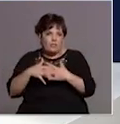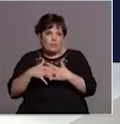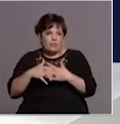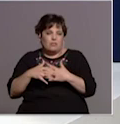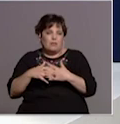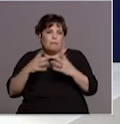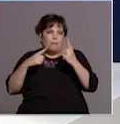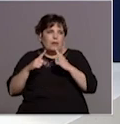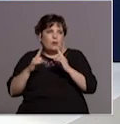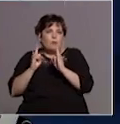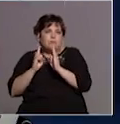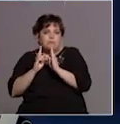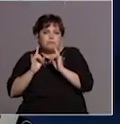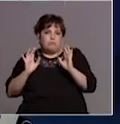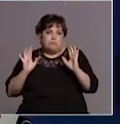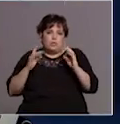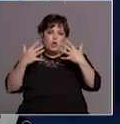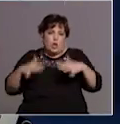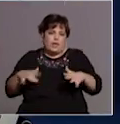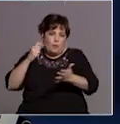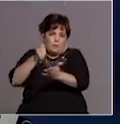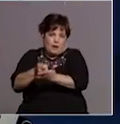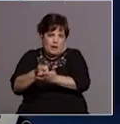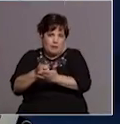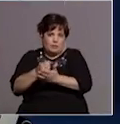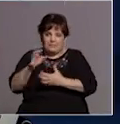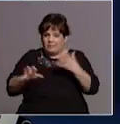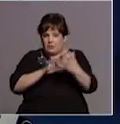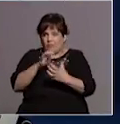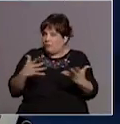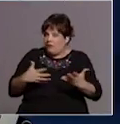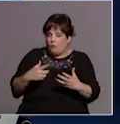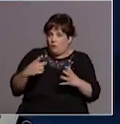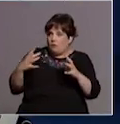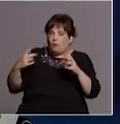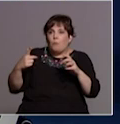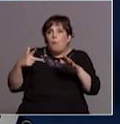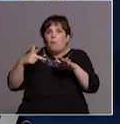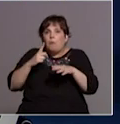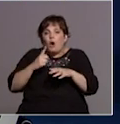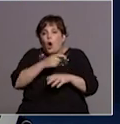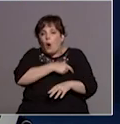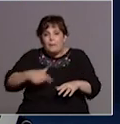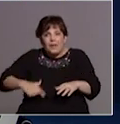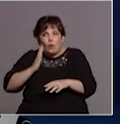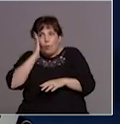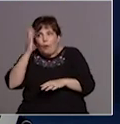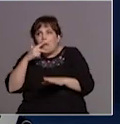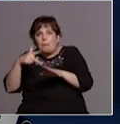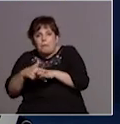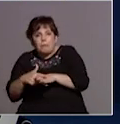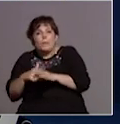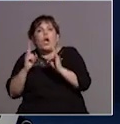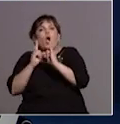congreso no está dispuesto y llegamos a esta situación de parálisis parcial del gobierno y el congreso